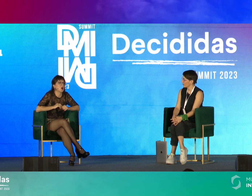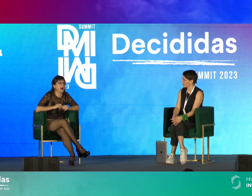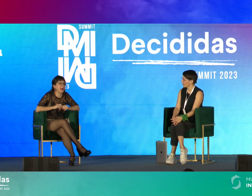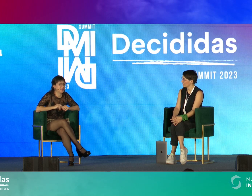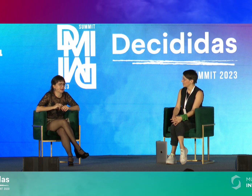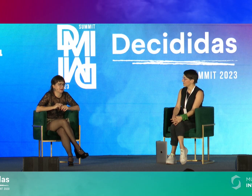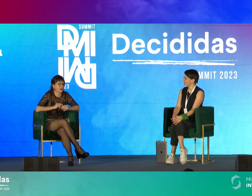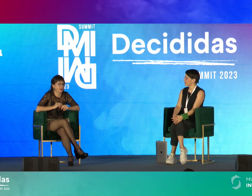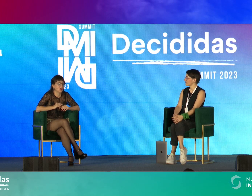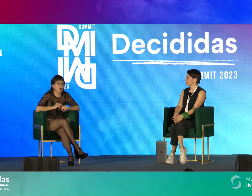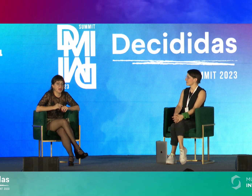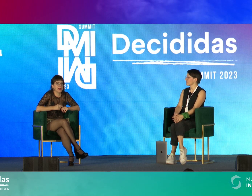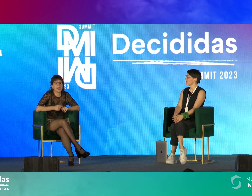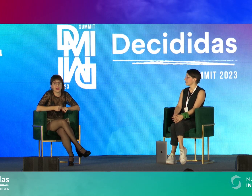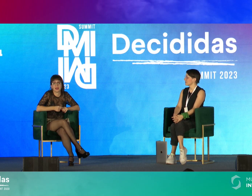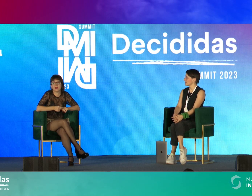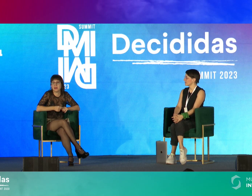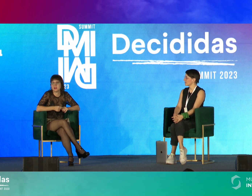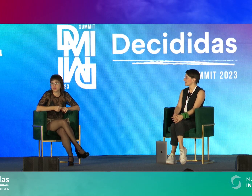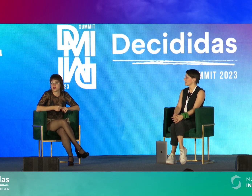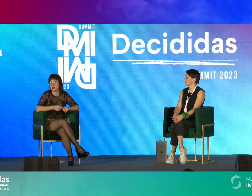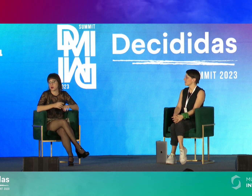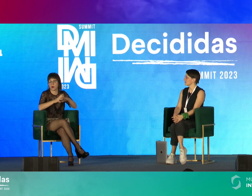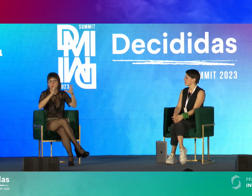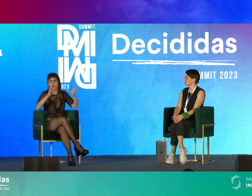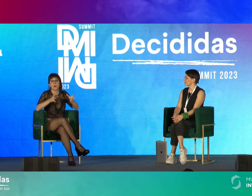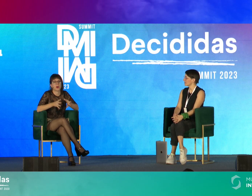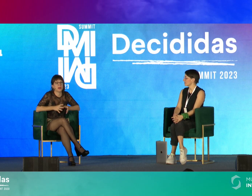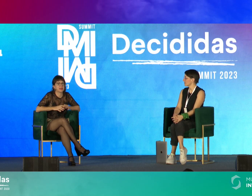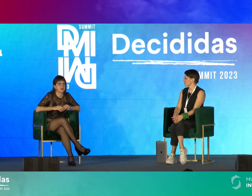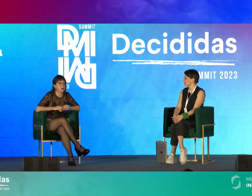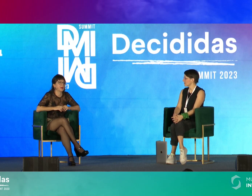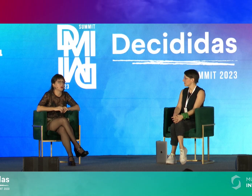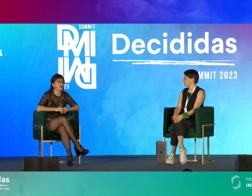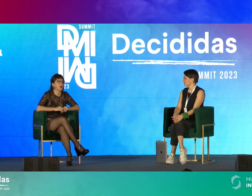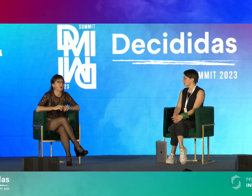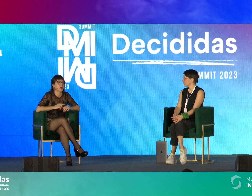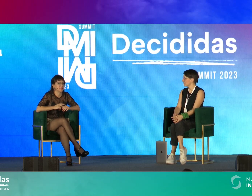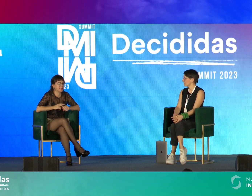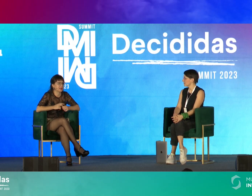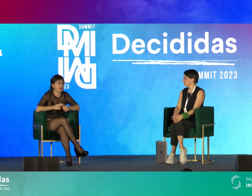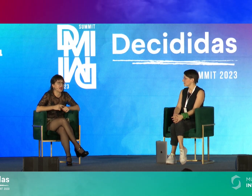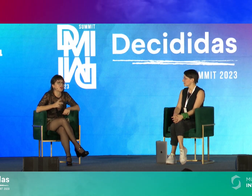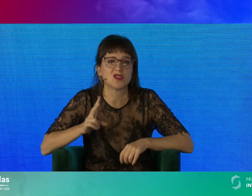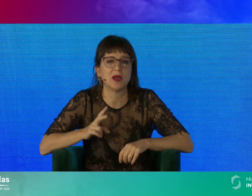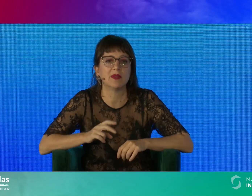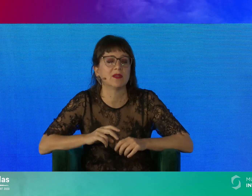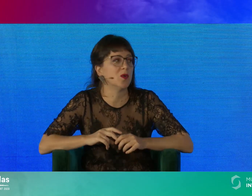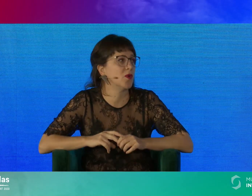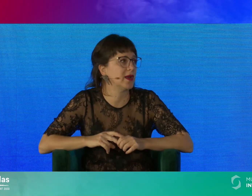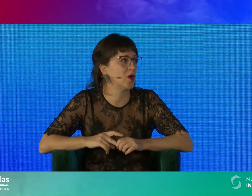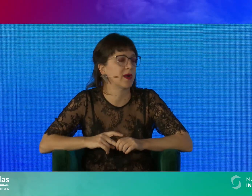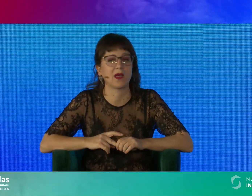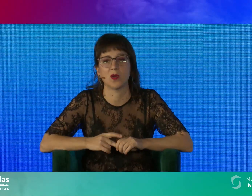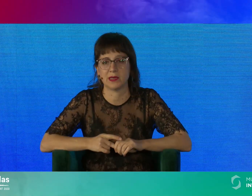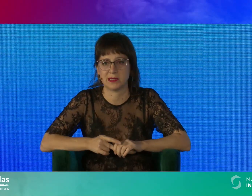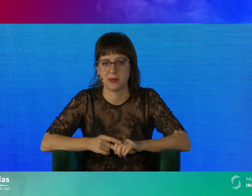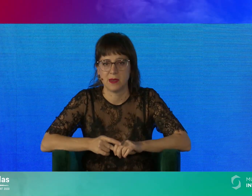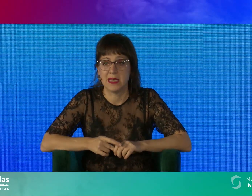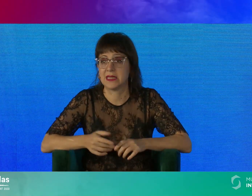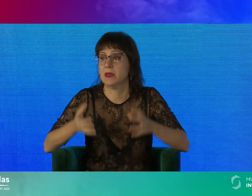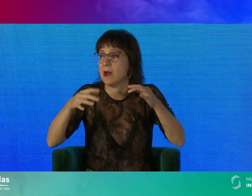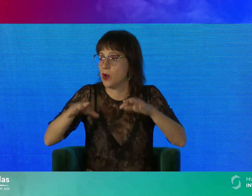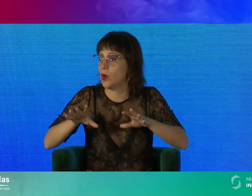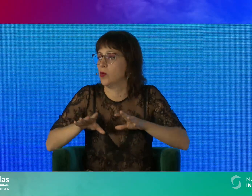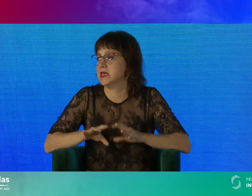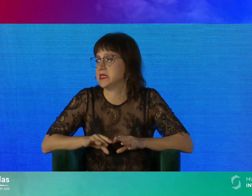gobiernos locales, ¿no? En Argentina nosotros nos constituimos en provincias, somos 24 provincias, hay solamente 2 mujeres gobernadoras.